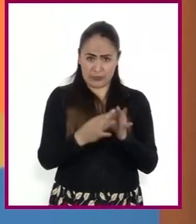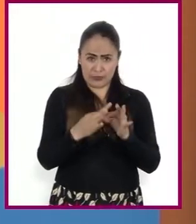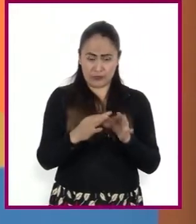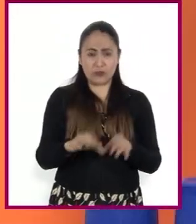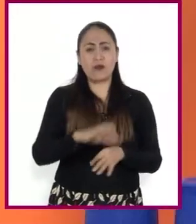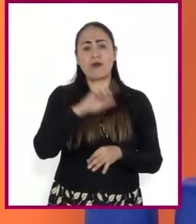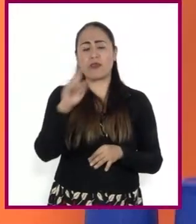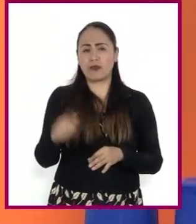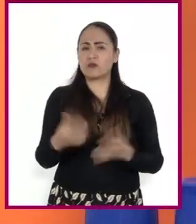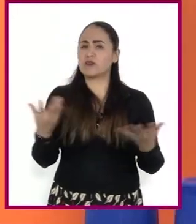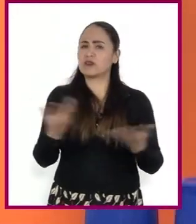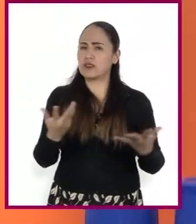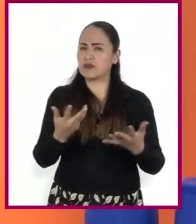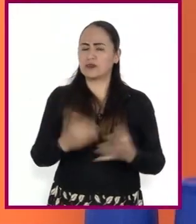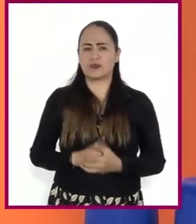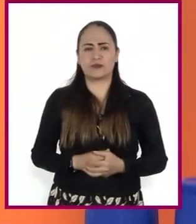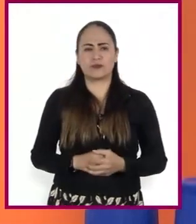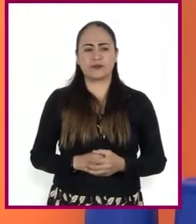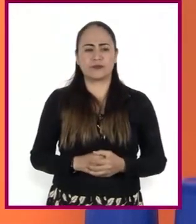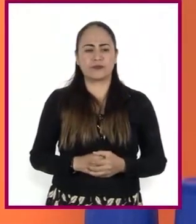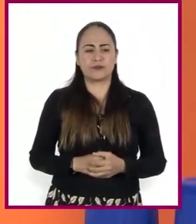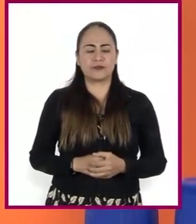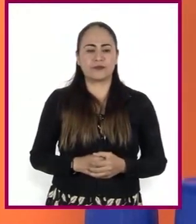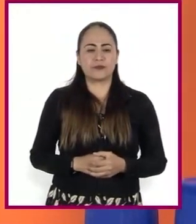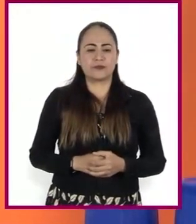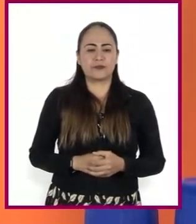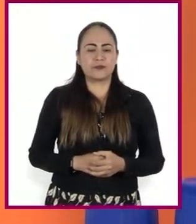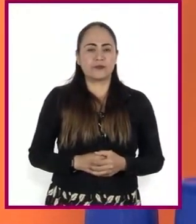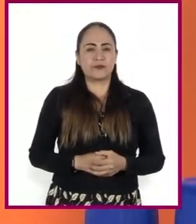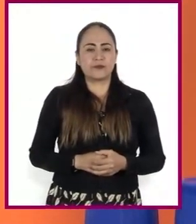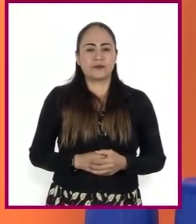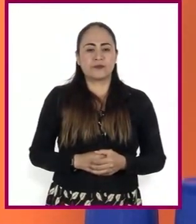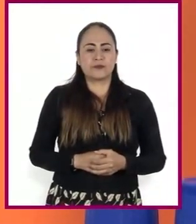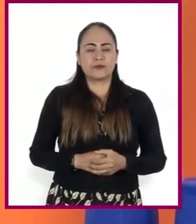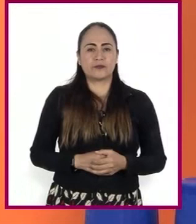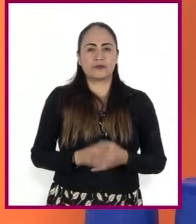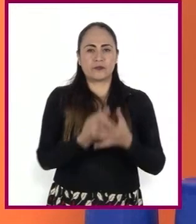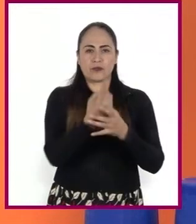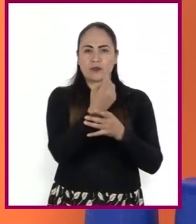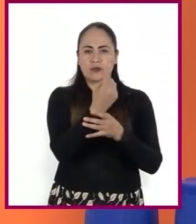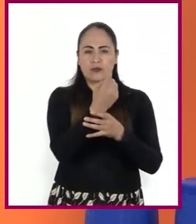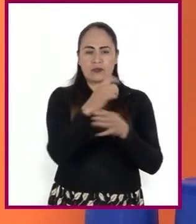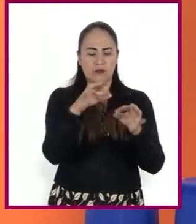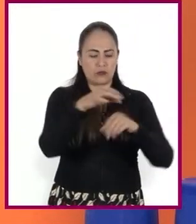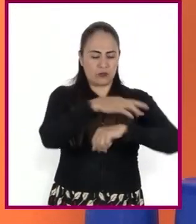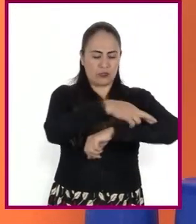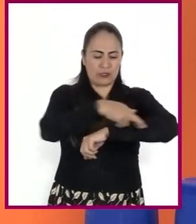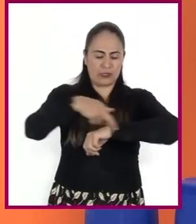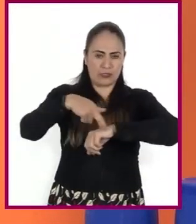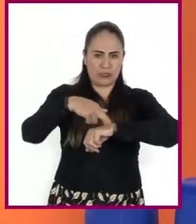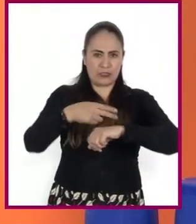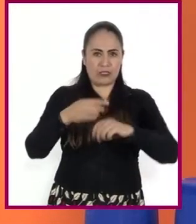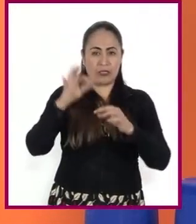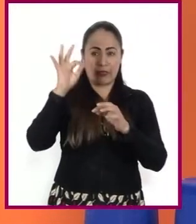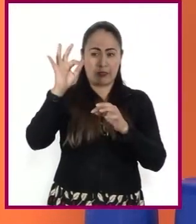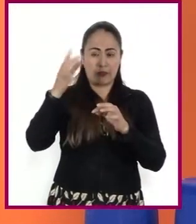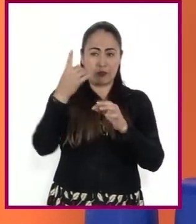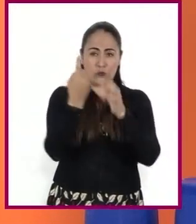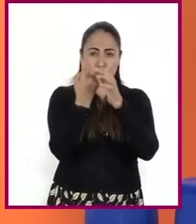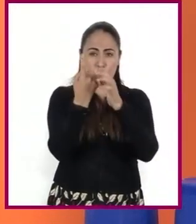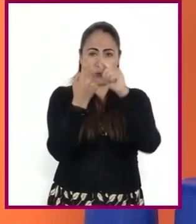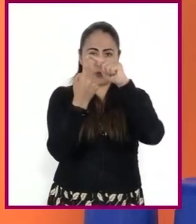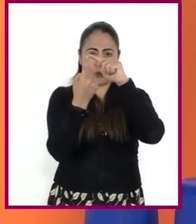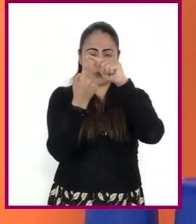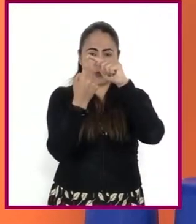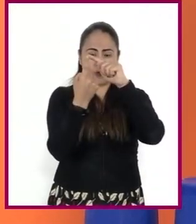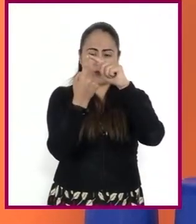siguiente paso? Primero vas a medir las velas a 10 centímetros desde la mecha. Realizas